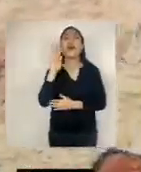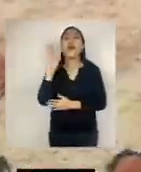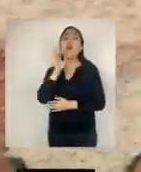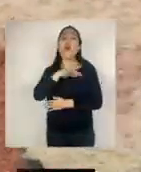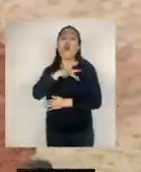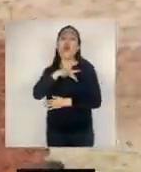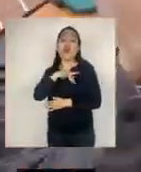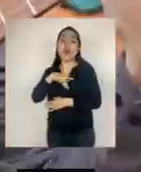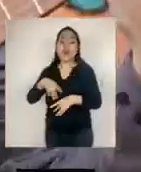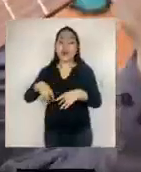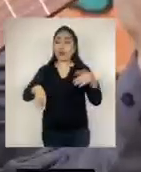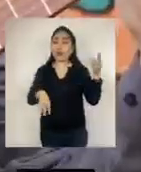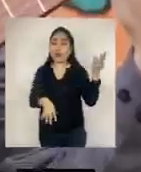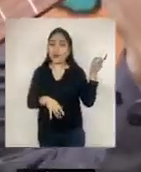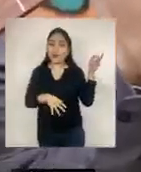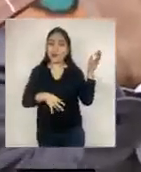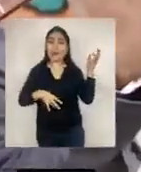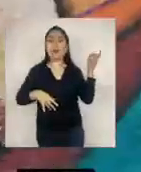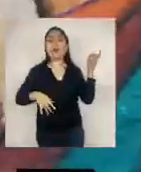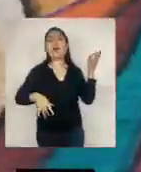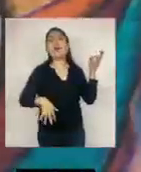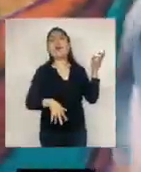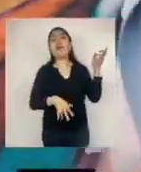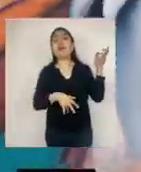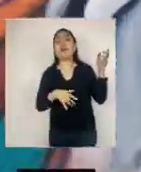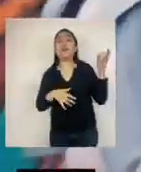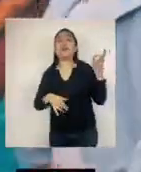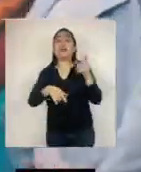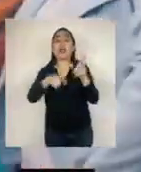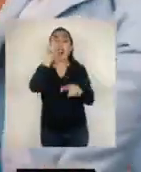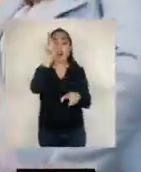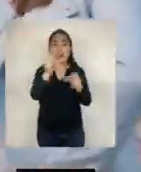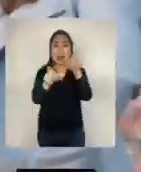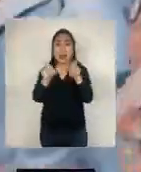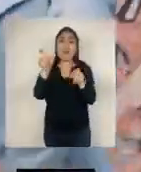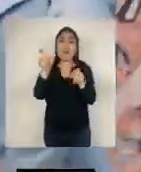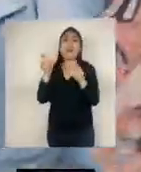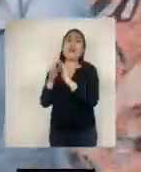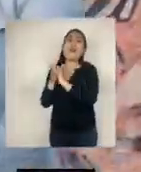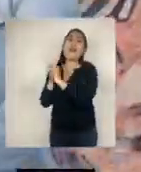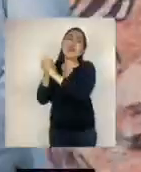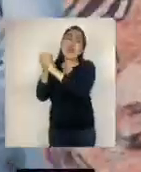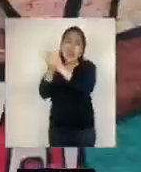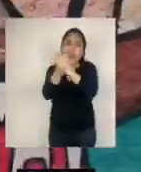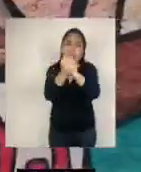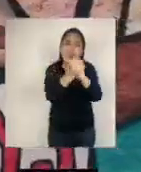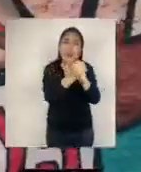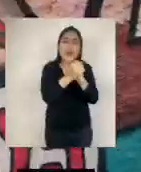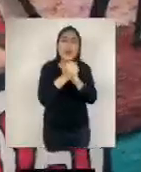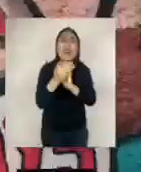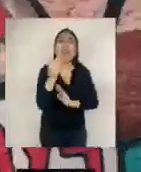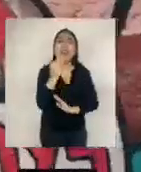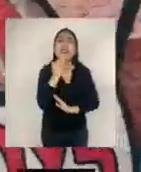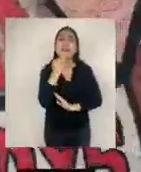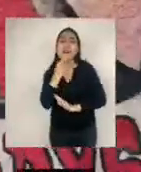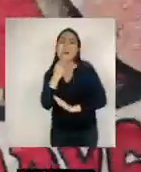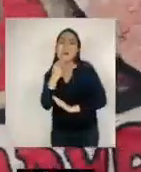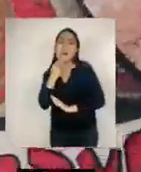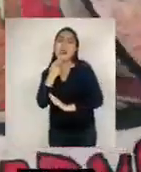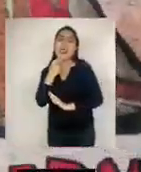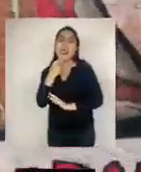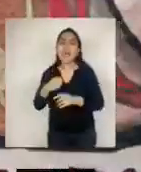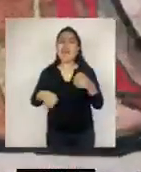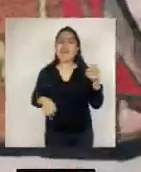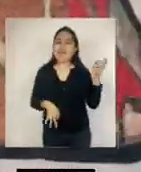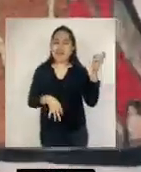Manuel Sánchez, el payador Manuel Sánchez, gran payador chileno. Él hizo la décima y también hizo la cueca. Luego yo le puse